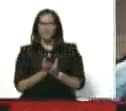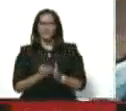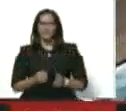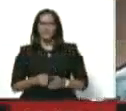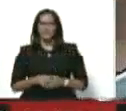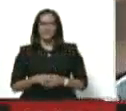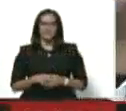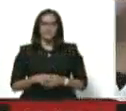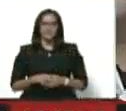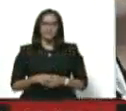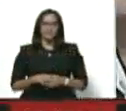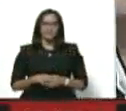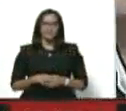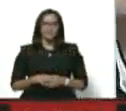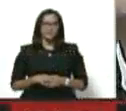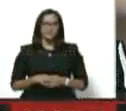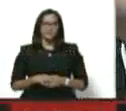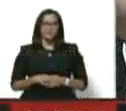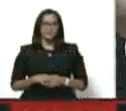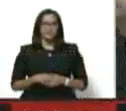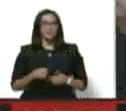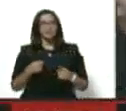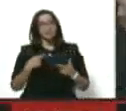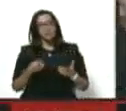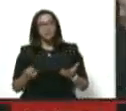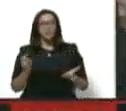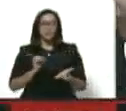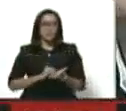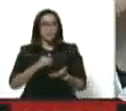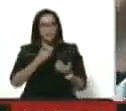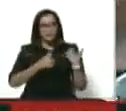siempre. Mientras, si vuelve a caer la llamada,